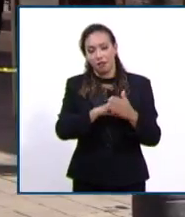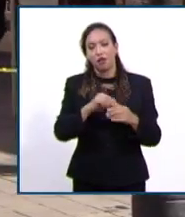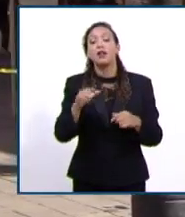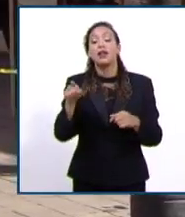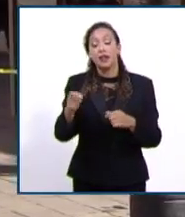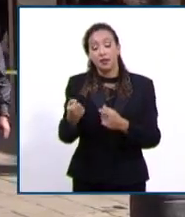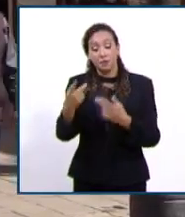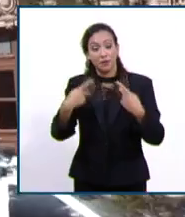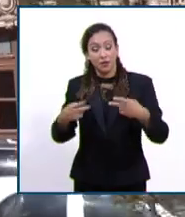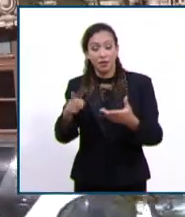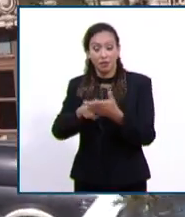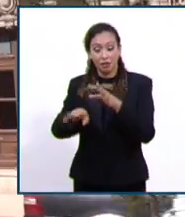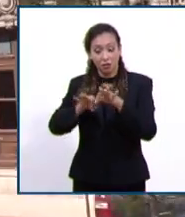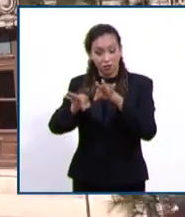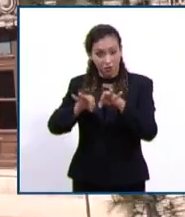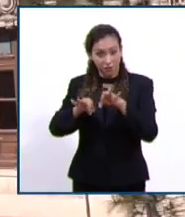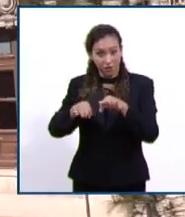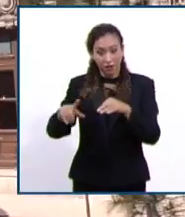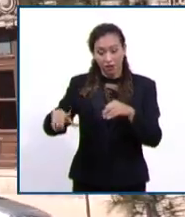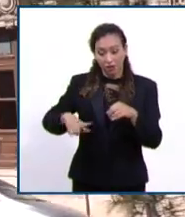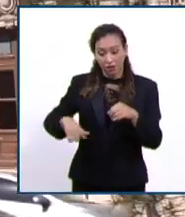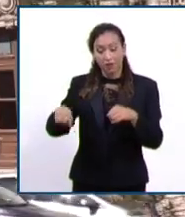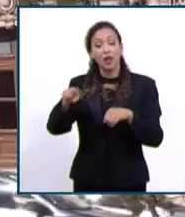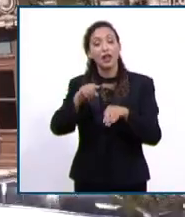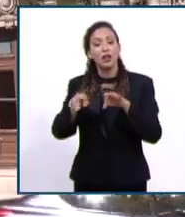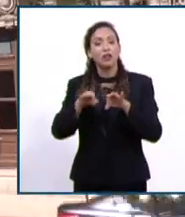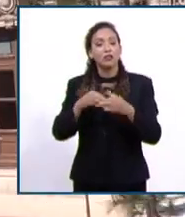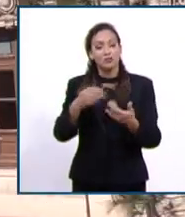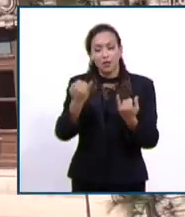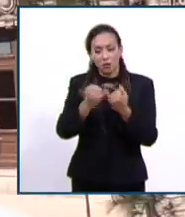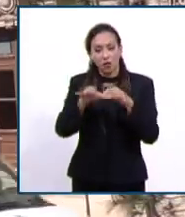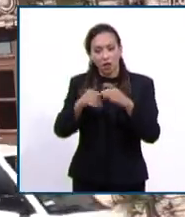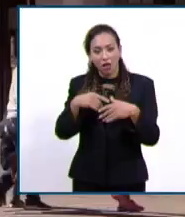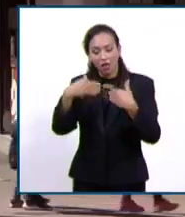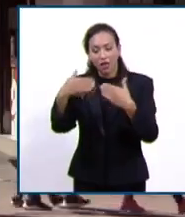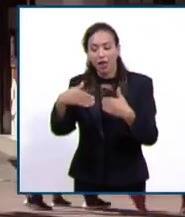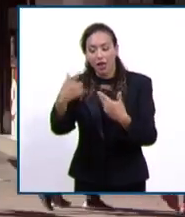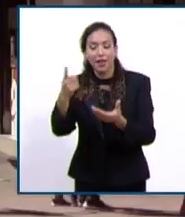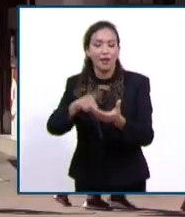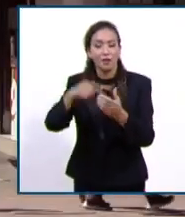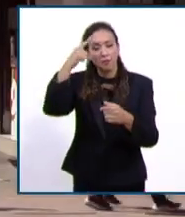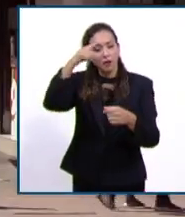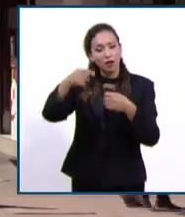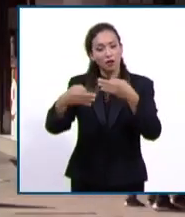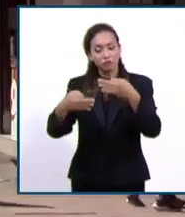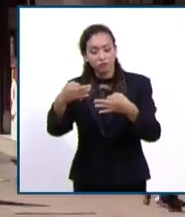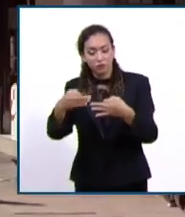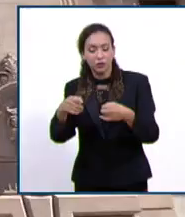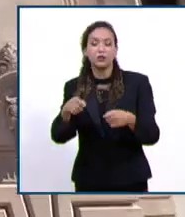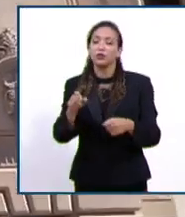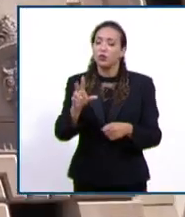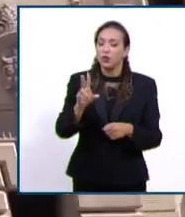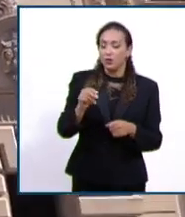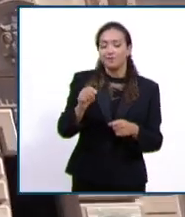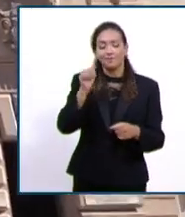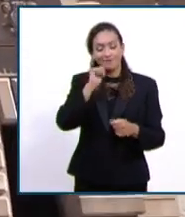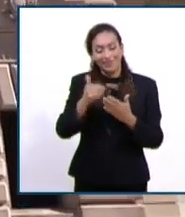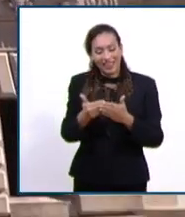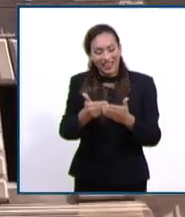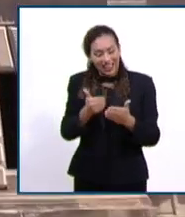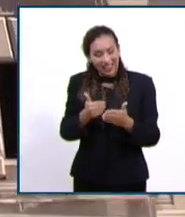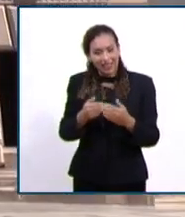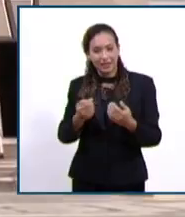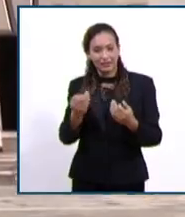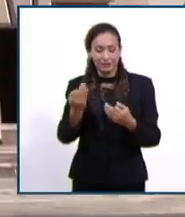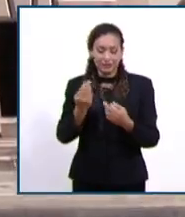públicos locales participen en procesos de licitación, pese a que haya un conflicto de interés siempre que exista autorización previa y